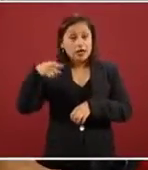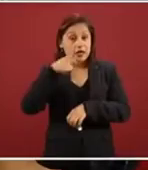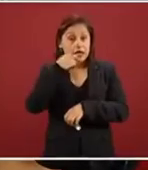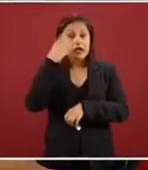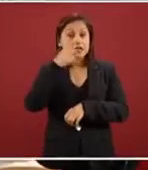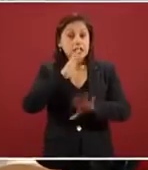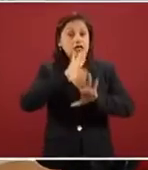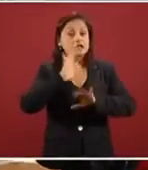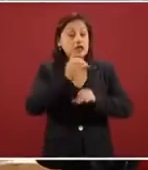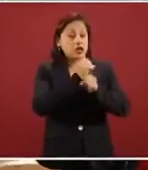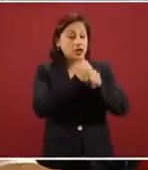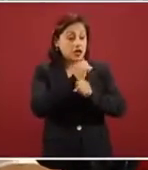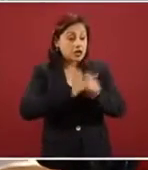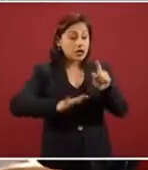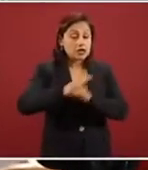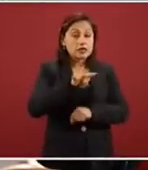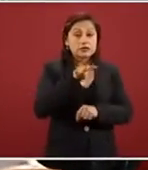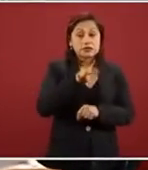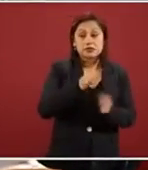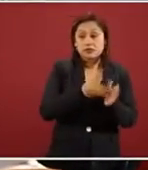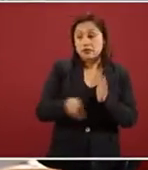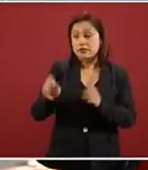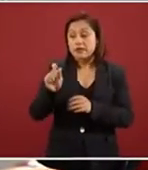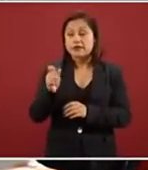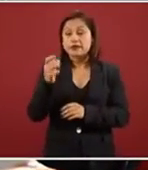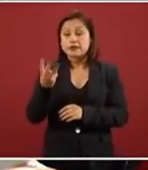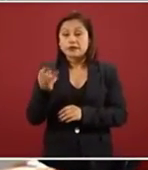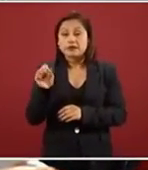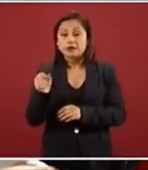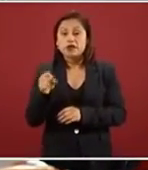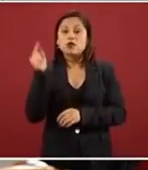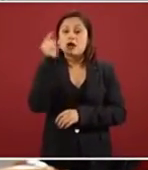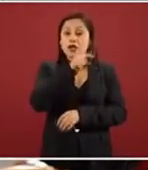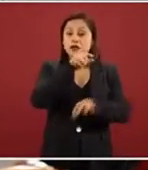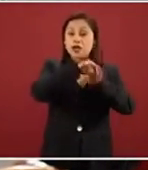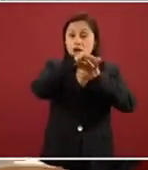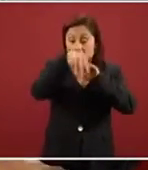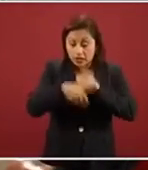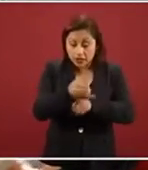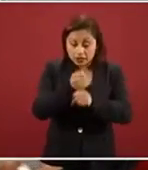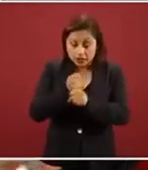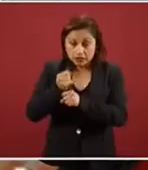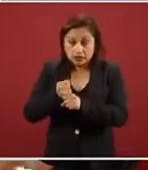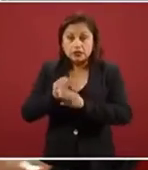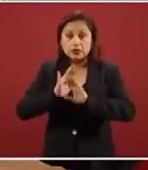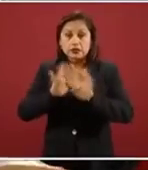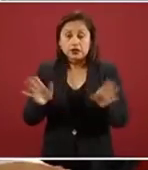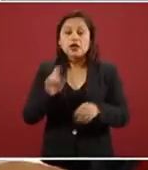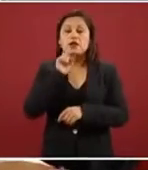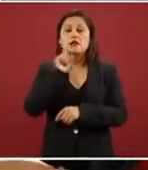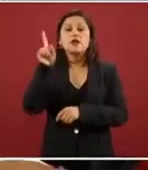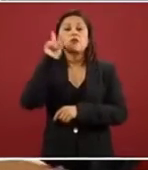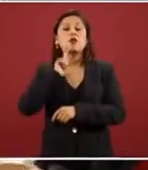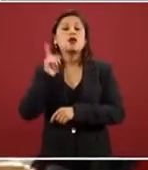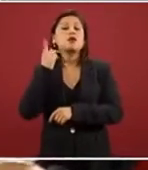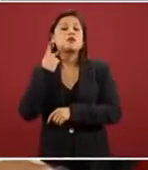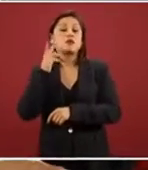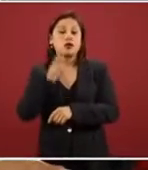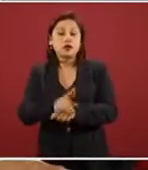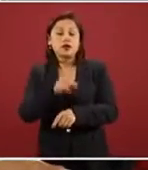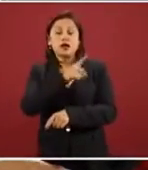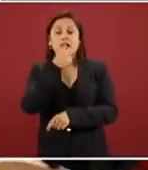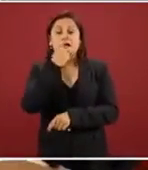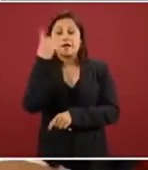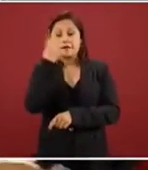entre el 19 y el 23 de agosto pasado en la presa. Si bien también la procuradora dijo que todavía no se tenían